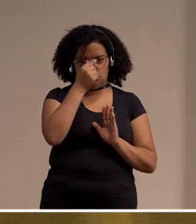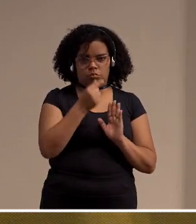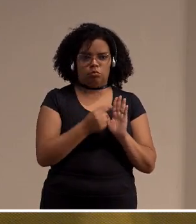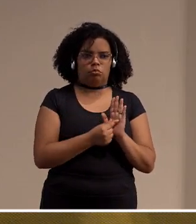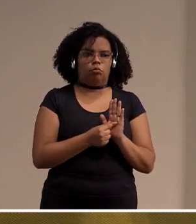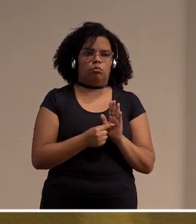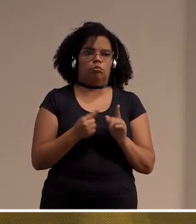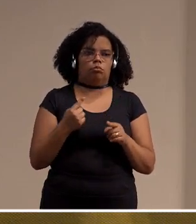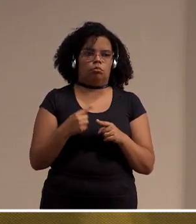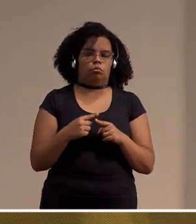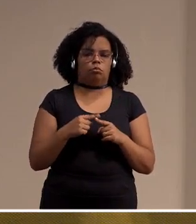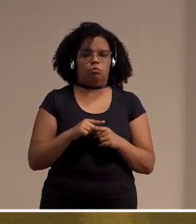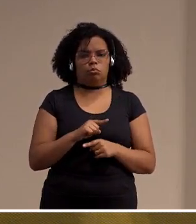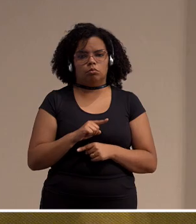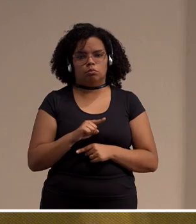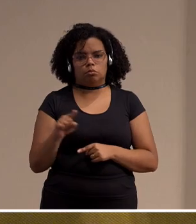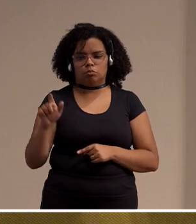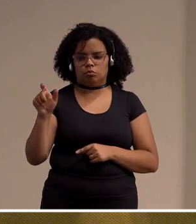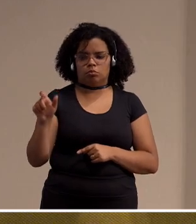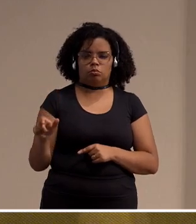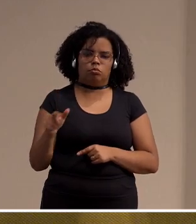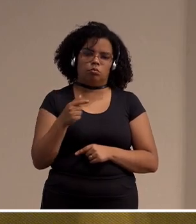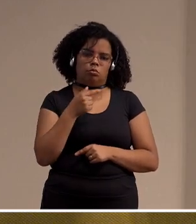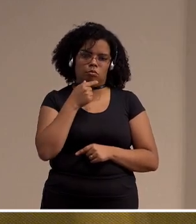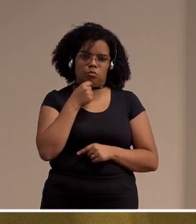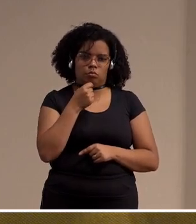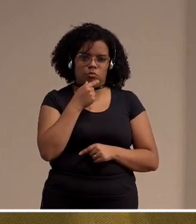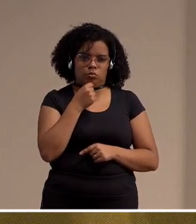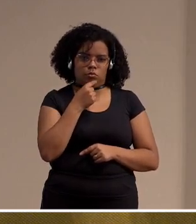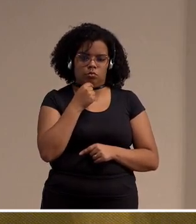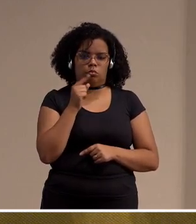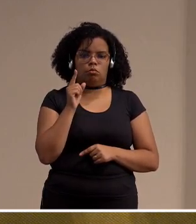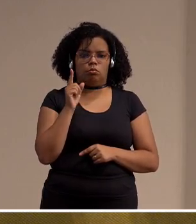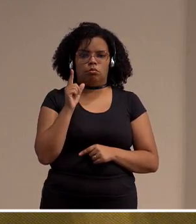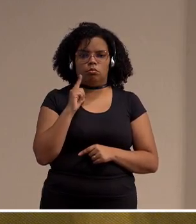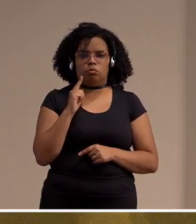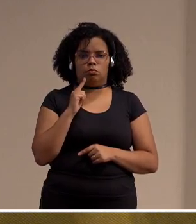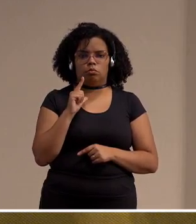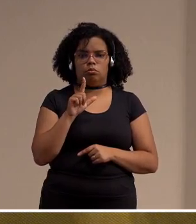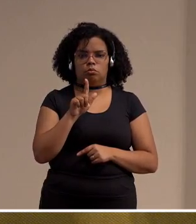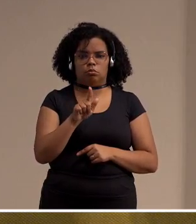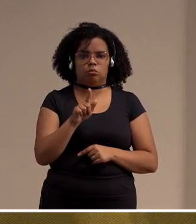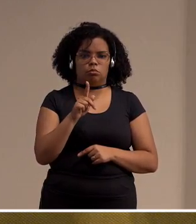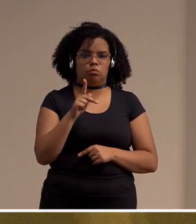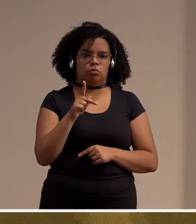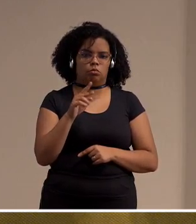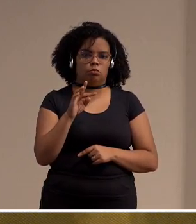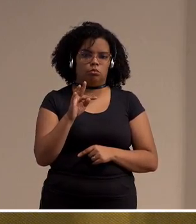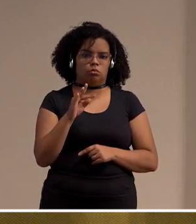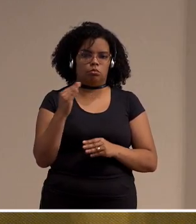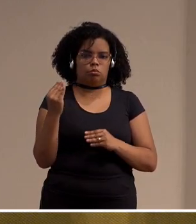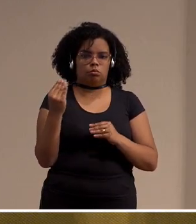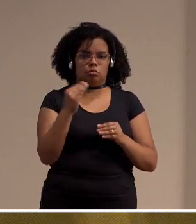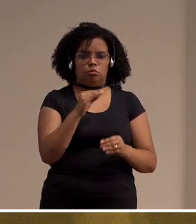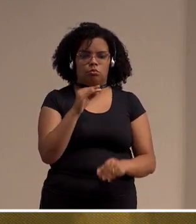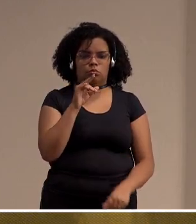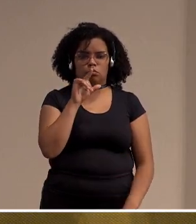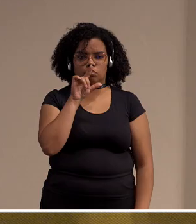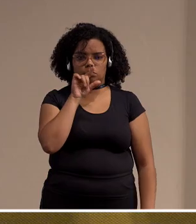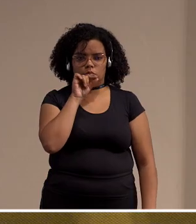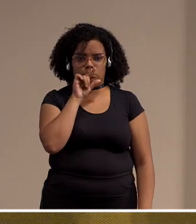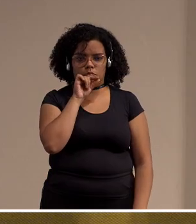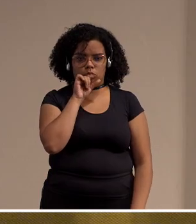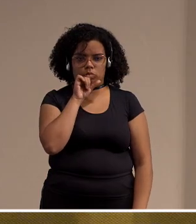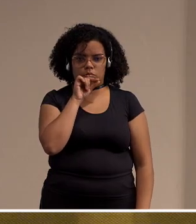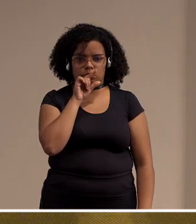crea imágenes como ChatGPT, y él postea no Twitter, y lo interesante es que cualquier persona puede